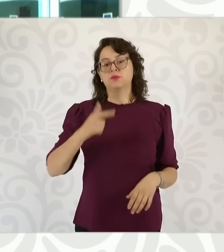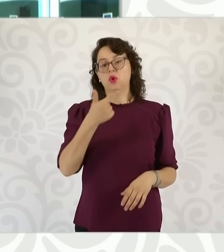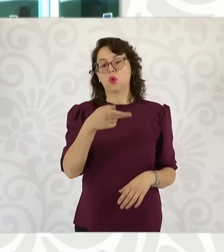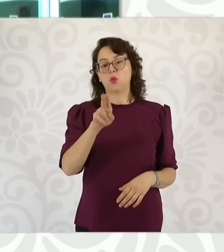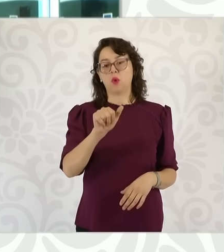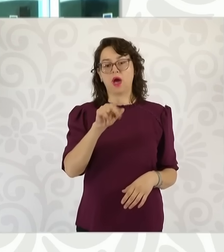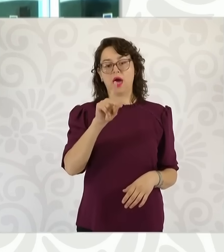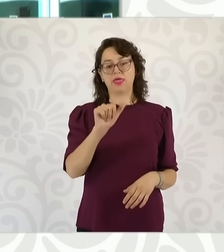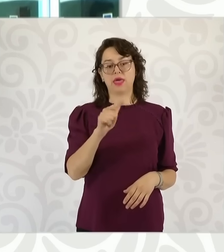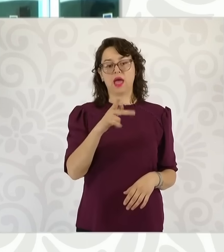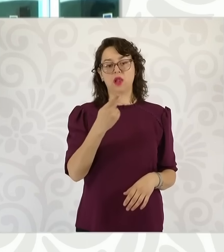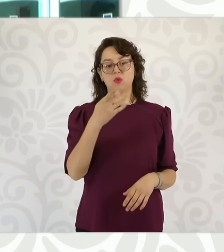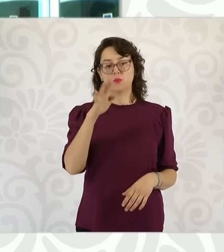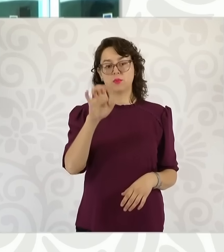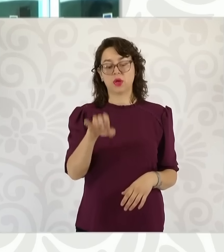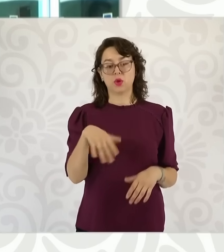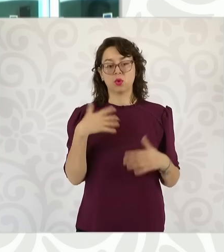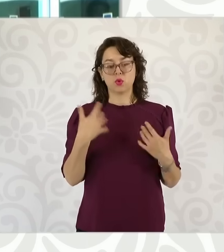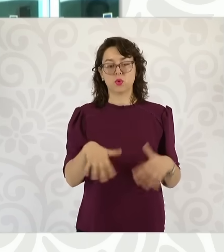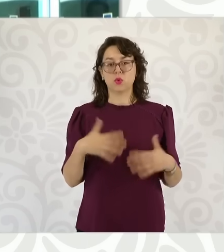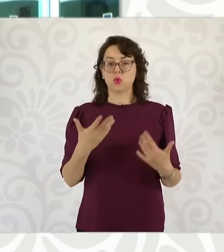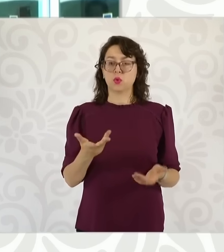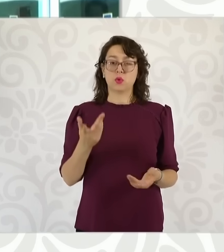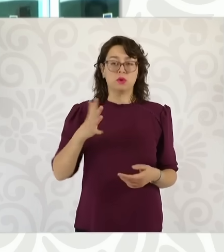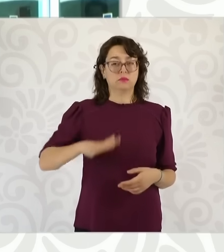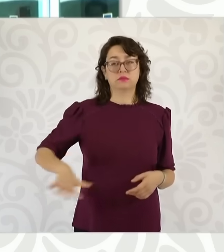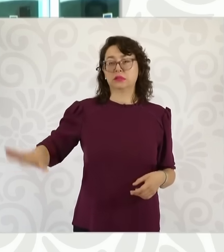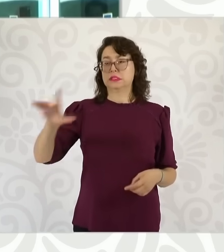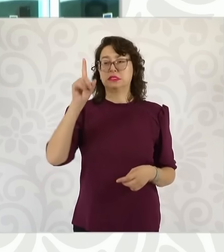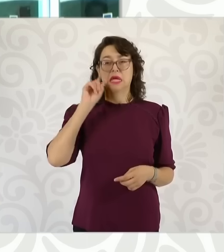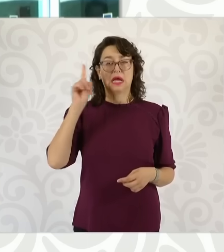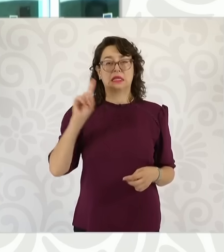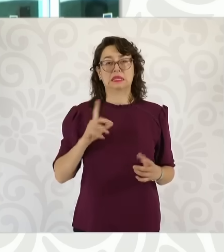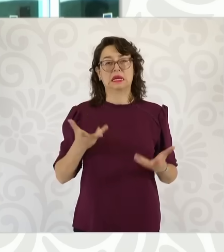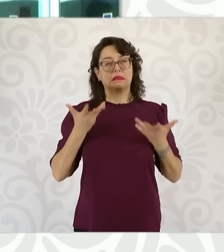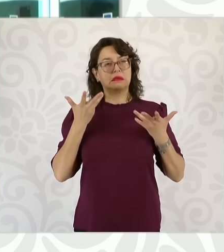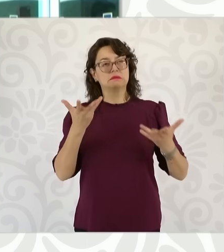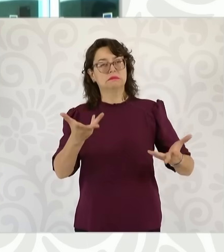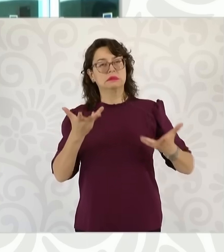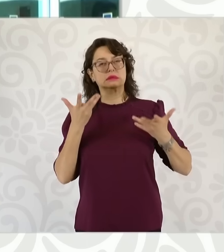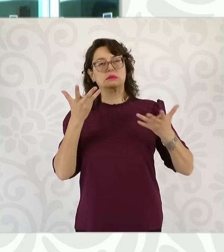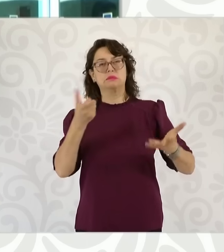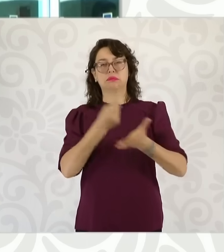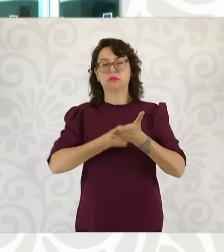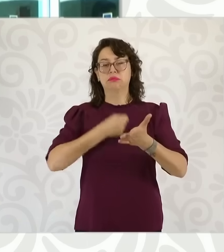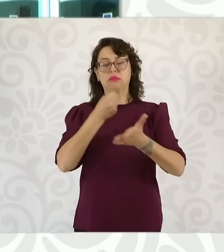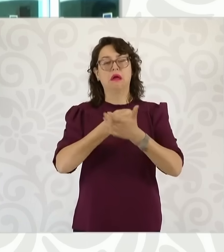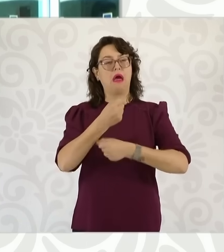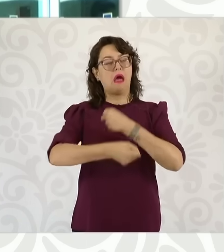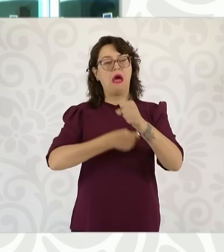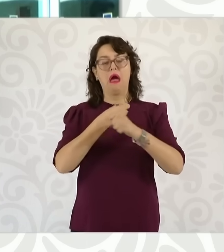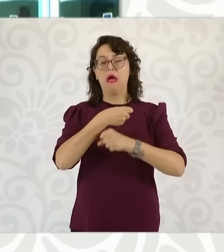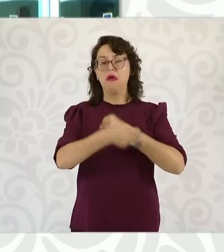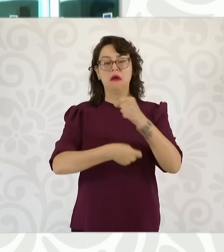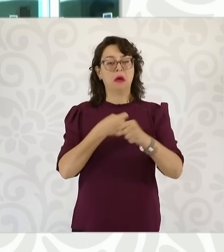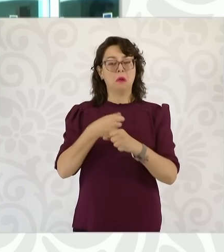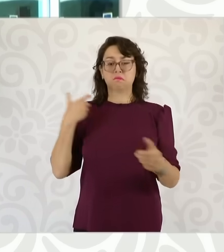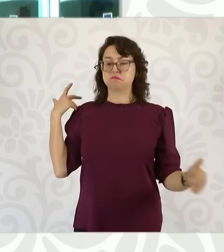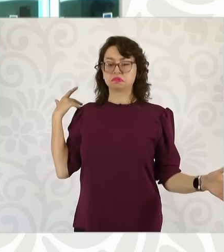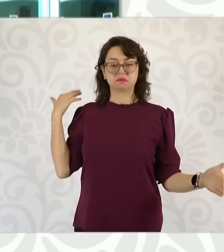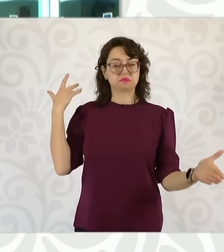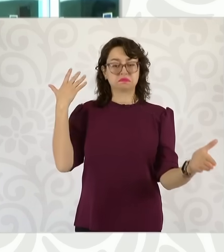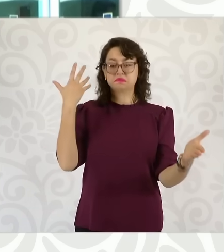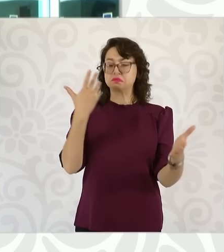es una demanda muy añeja. Quiero que lo sepa la República, porque por primera vez en toda